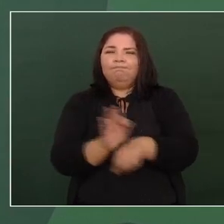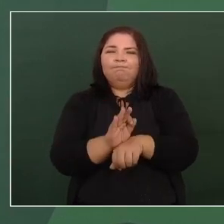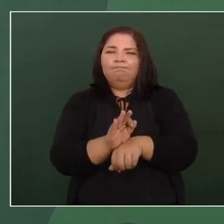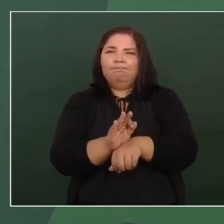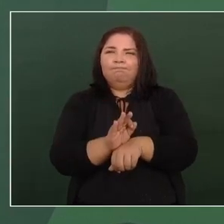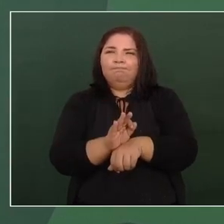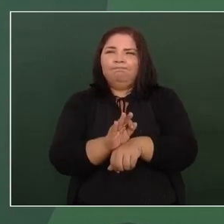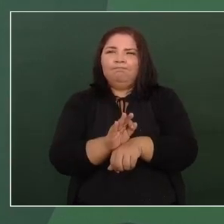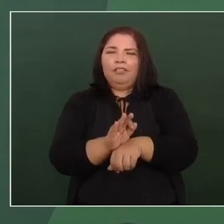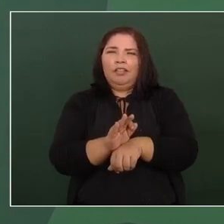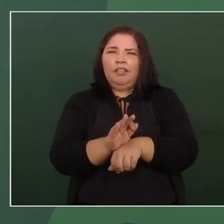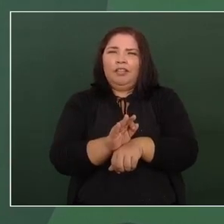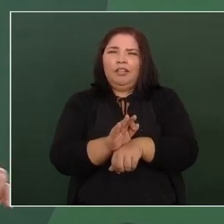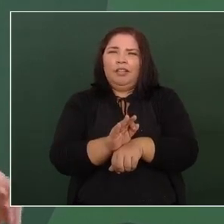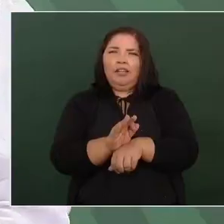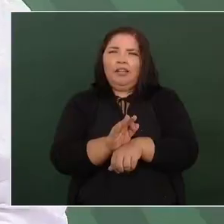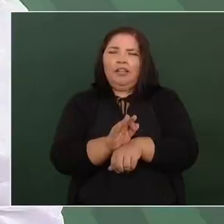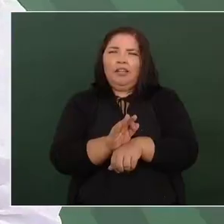el que era